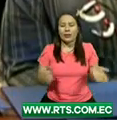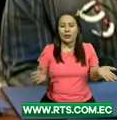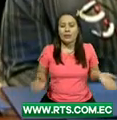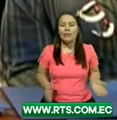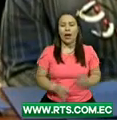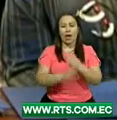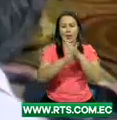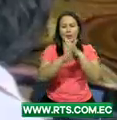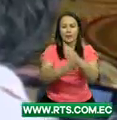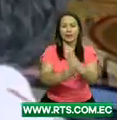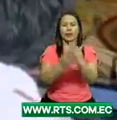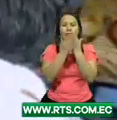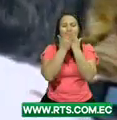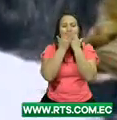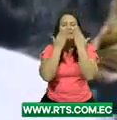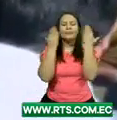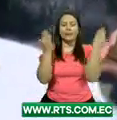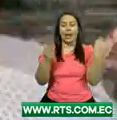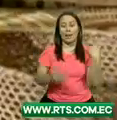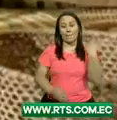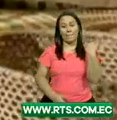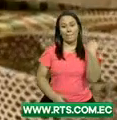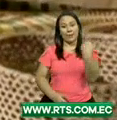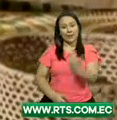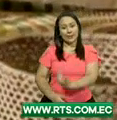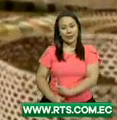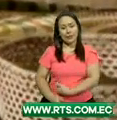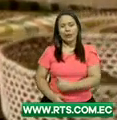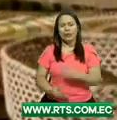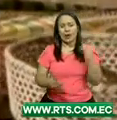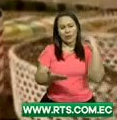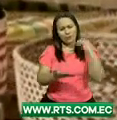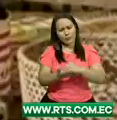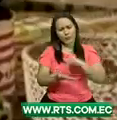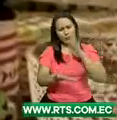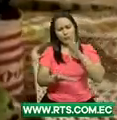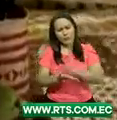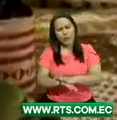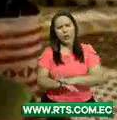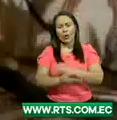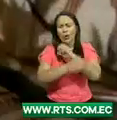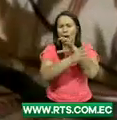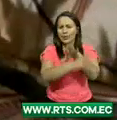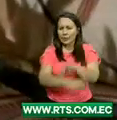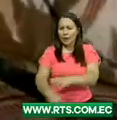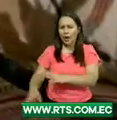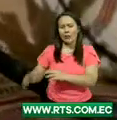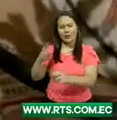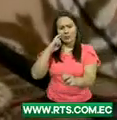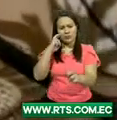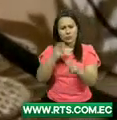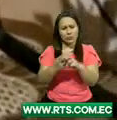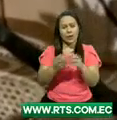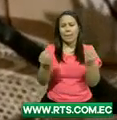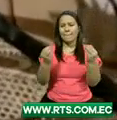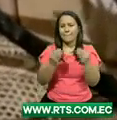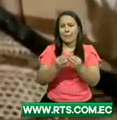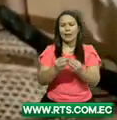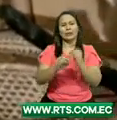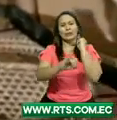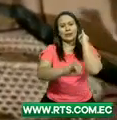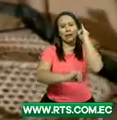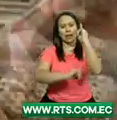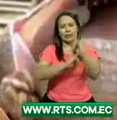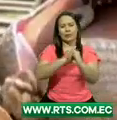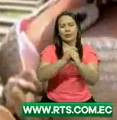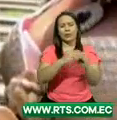proteger nuestra amazonía duque pidió las autoridades de línea de acciones concretas y coordinadas para enfrentar estas problemáticas y organismos internacionales como